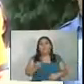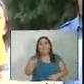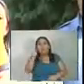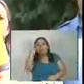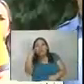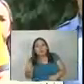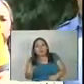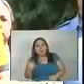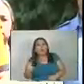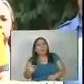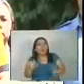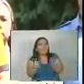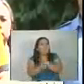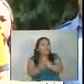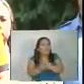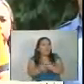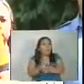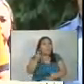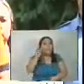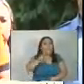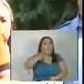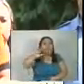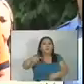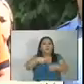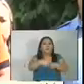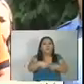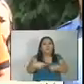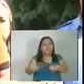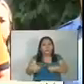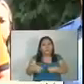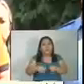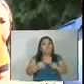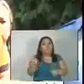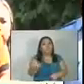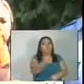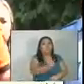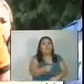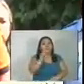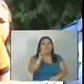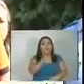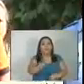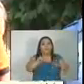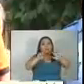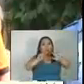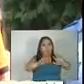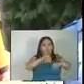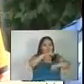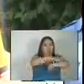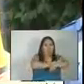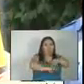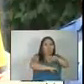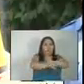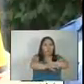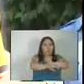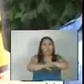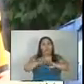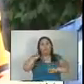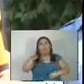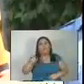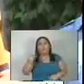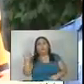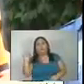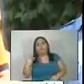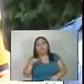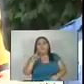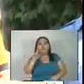detenciones fue el día 25 en el que se tuvieron 17, que en contraposición a los 12 que se tuvieron al día